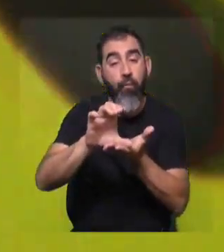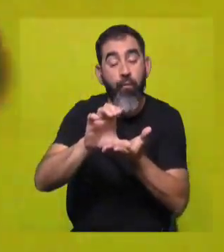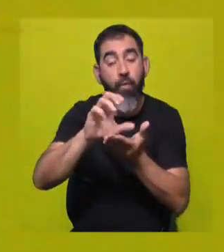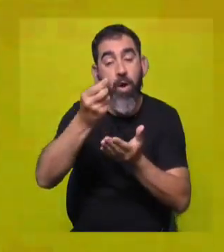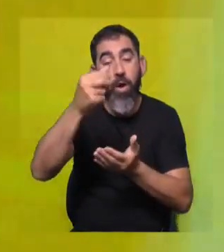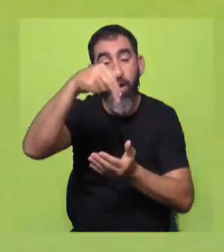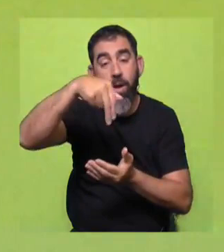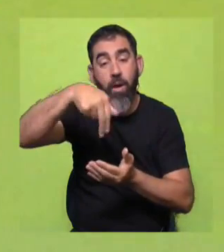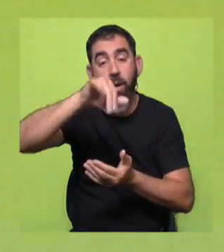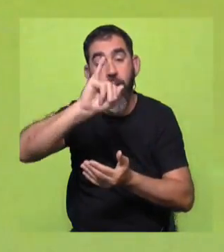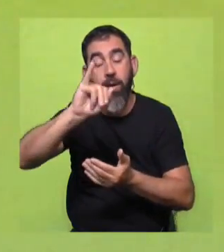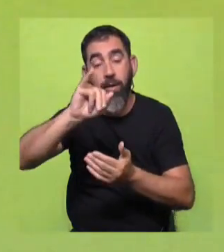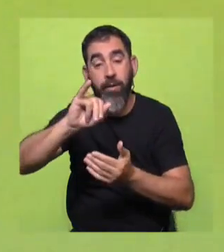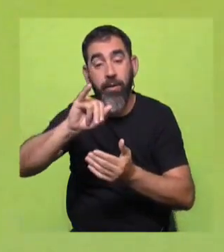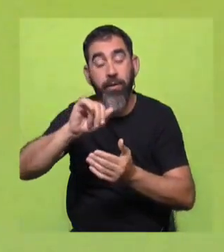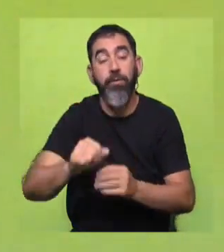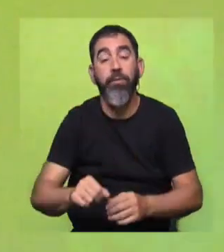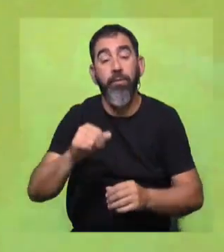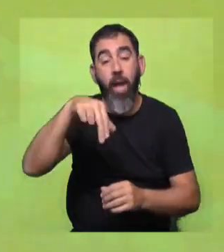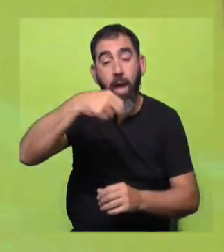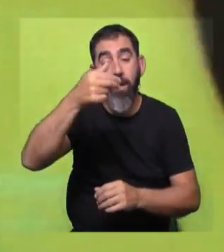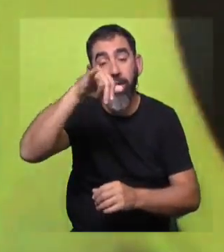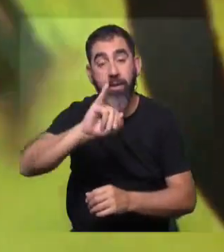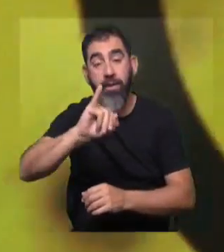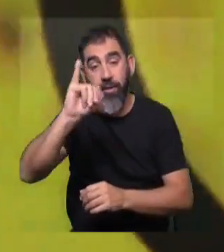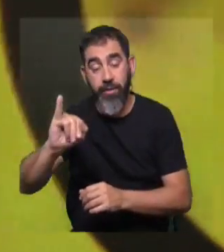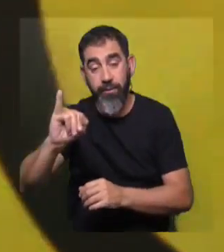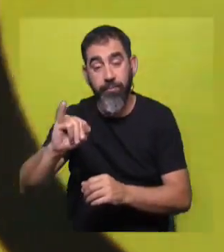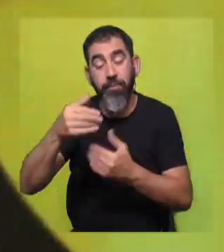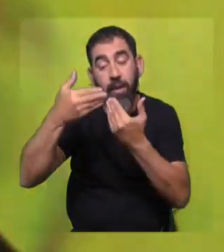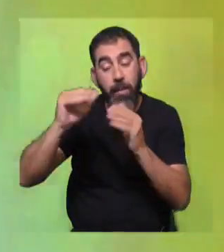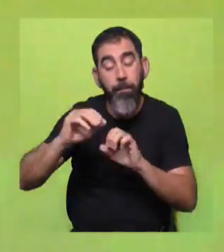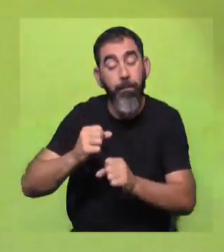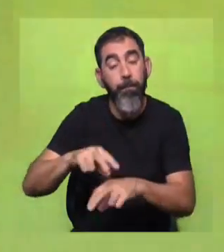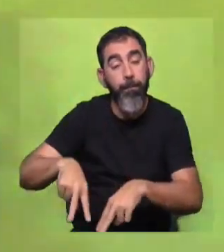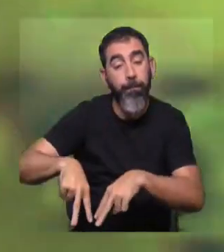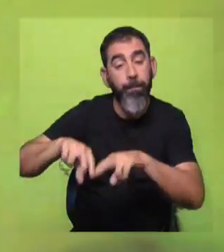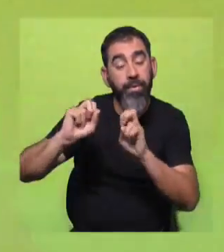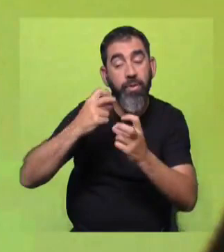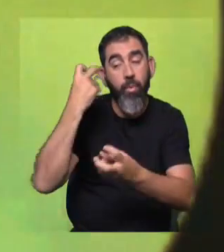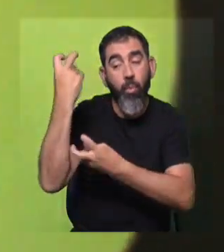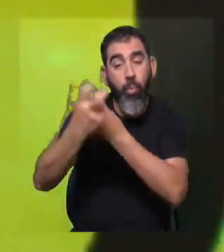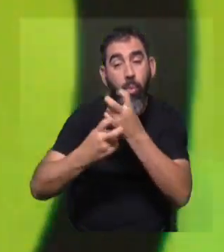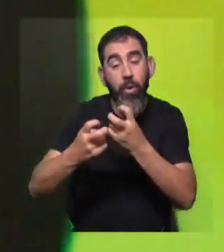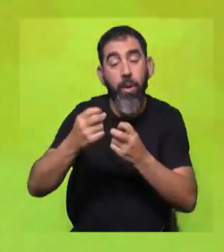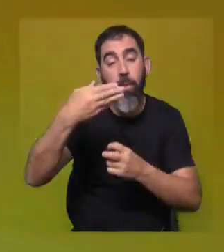ANI, la Agencia Nacional de Investigación e Innovación, están trabajando o comenzando a trabajar en la búsqueda de biomarcadores